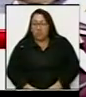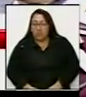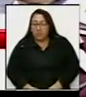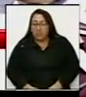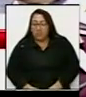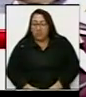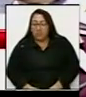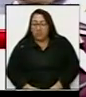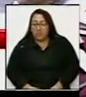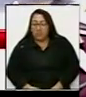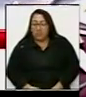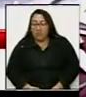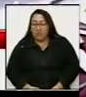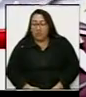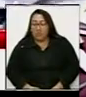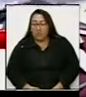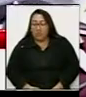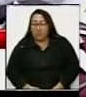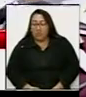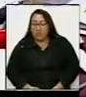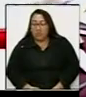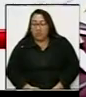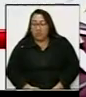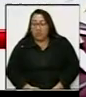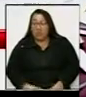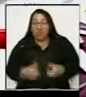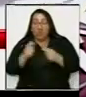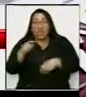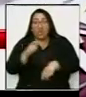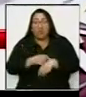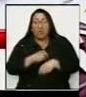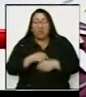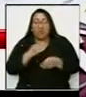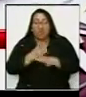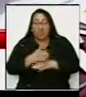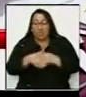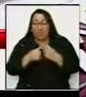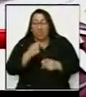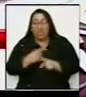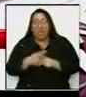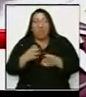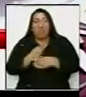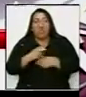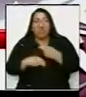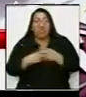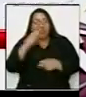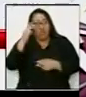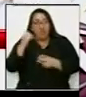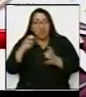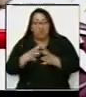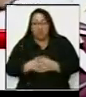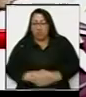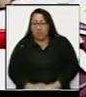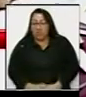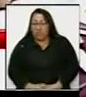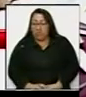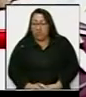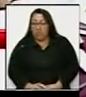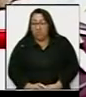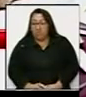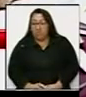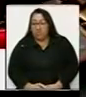contenga relacionado al control que en estos momentos tiene como intervención al ex Consejo Nacional de la Magistratura.